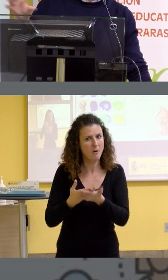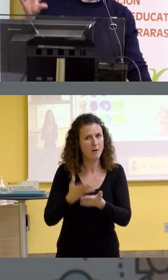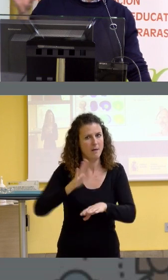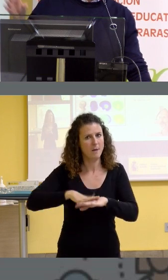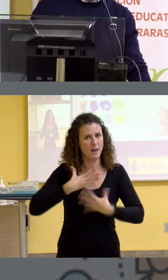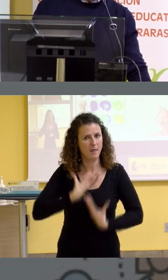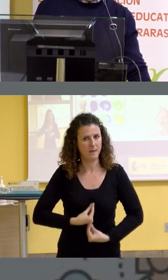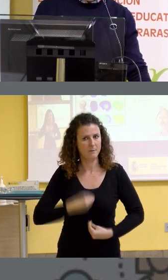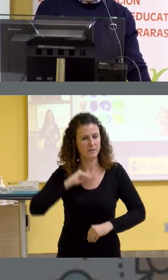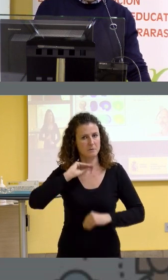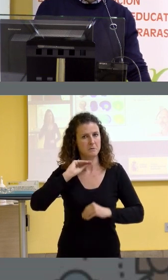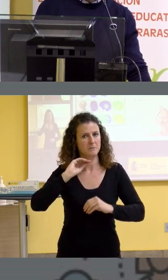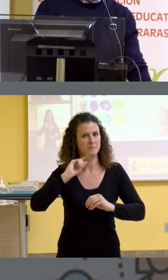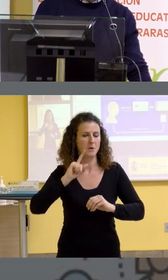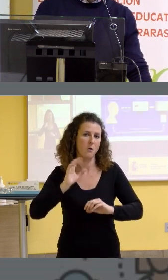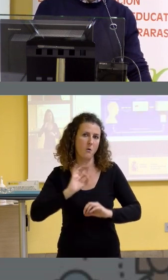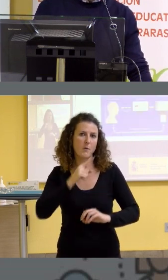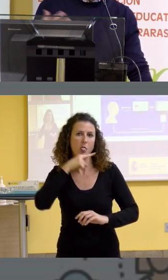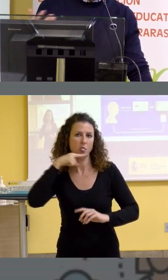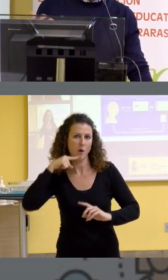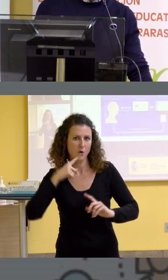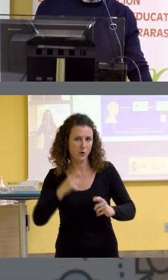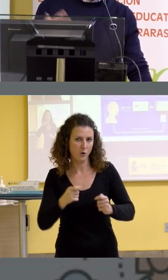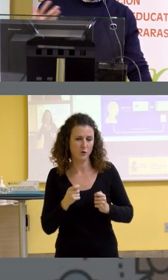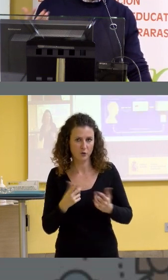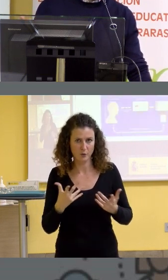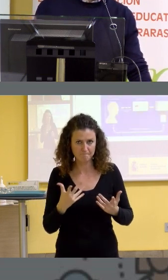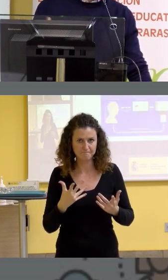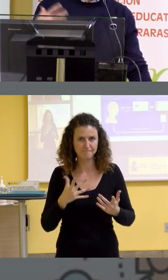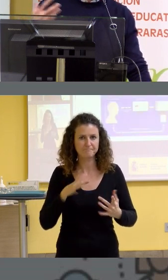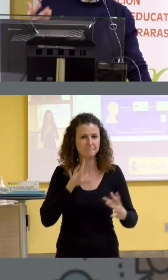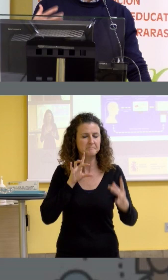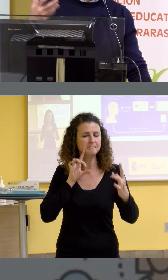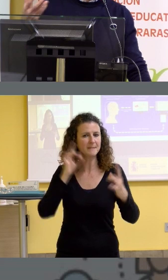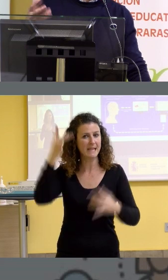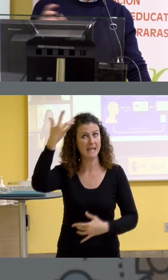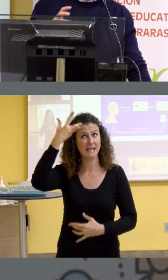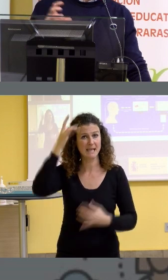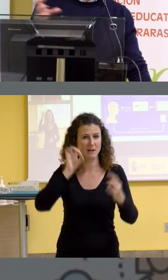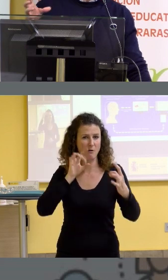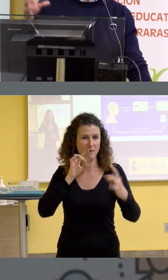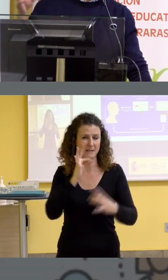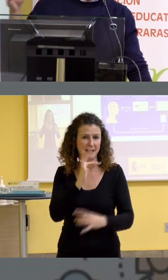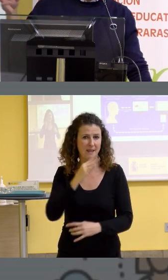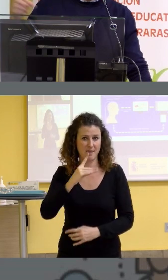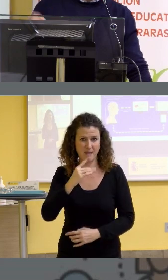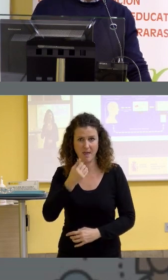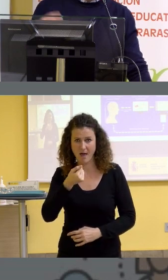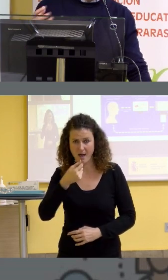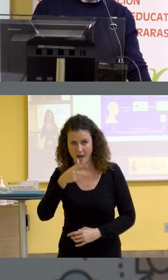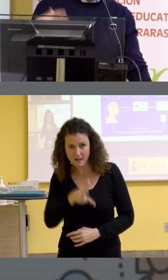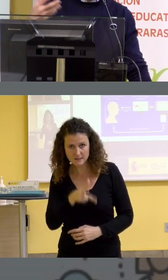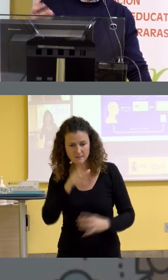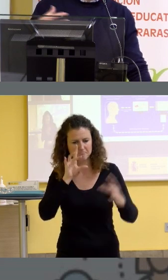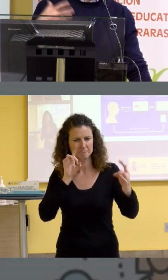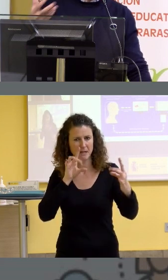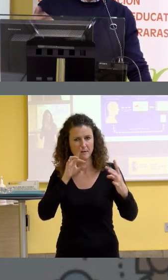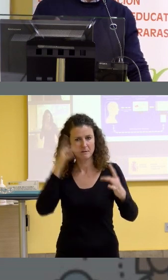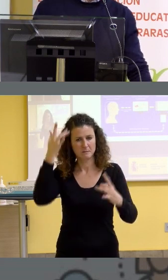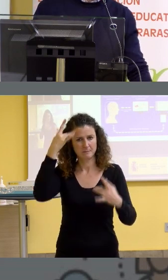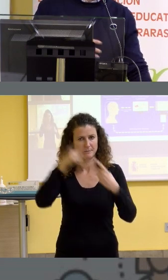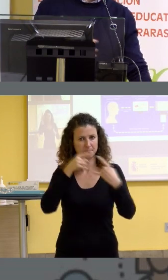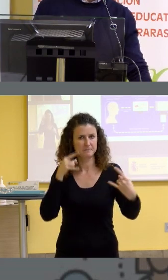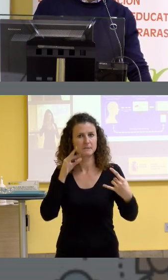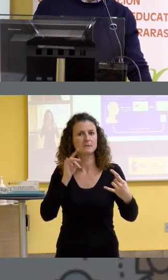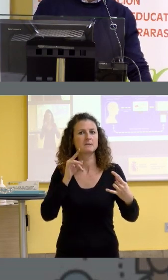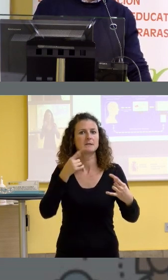el manejo de ciertas formas de dolor. En neurofeedback, que se usa mucho en TDAH, sí que hay algunos protocolos, paradigmas que han demostrado un cierto